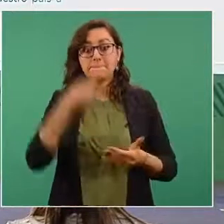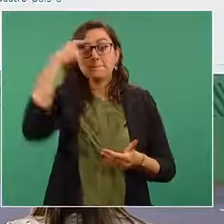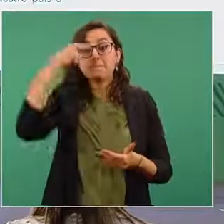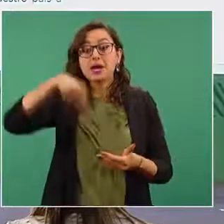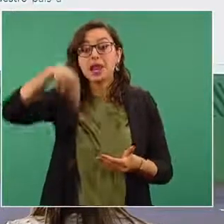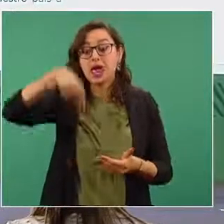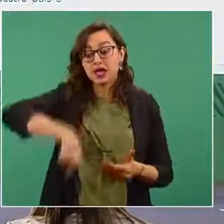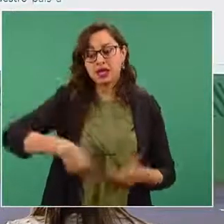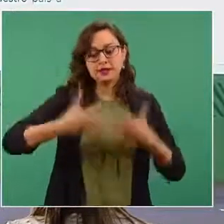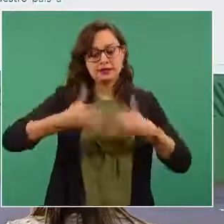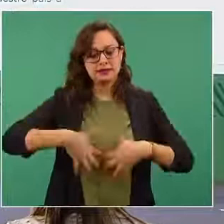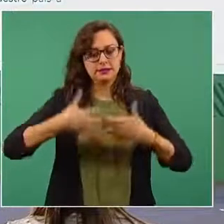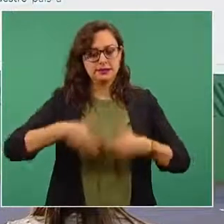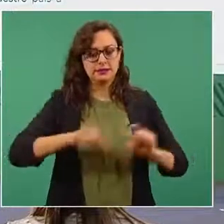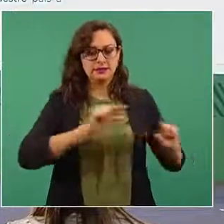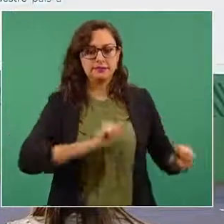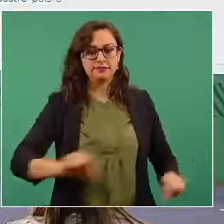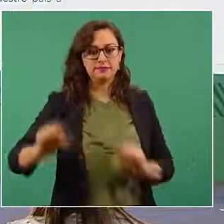México.